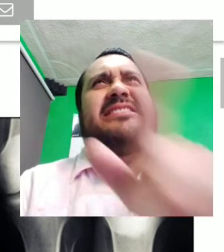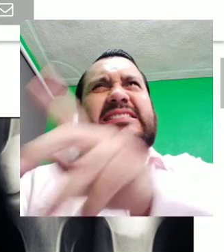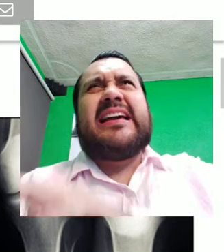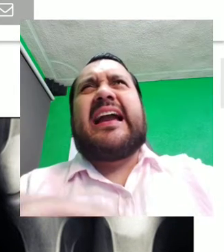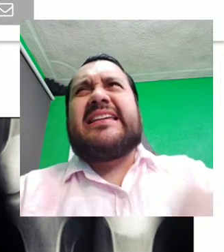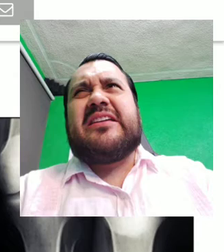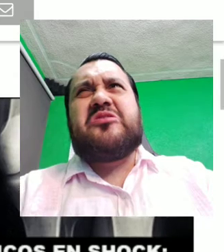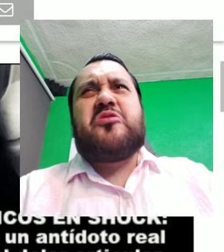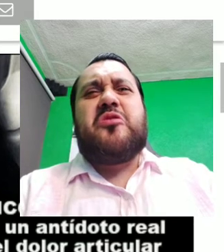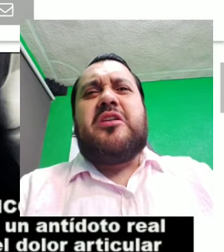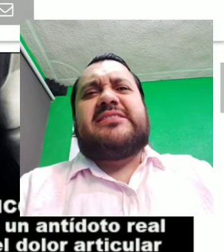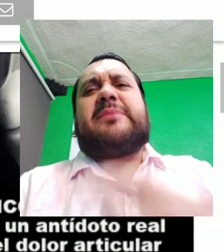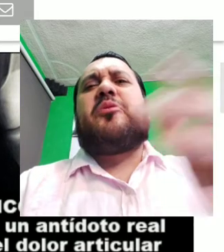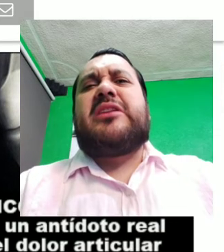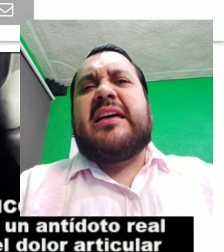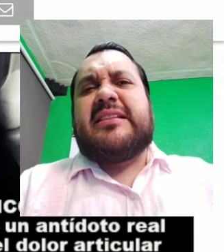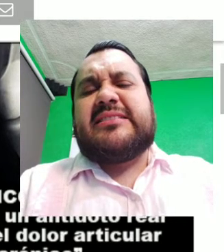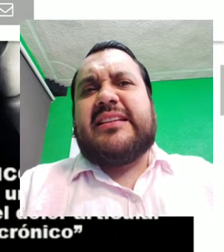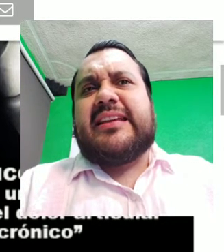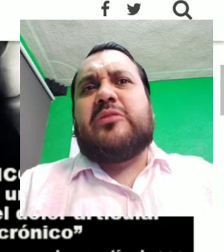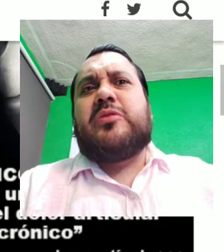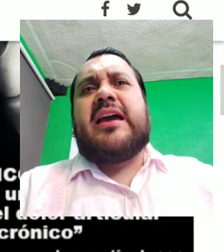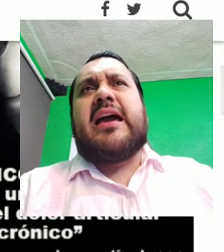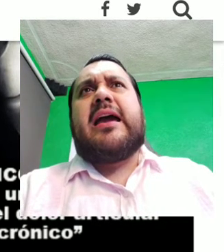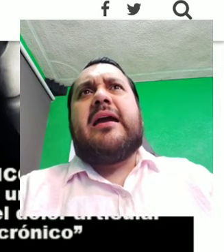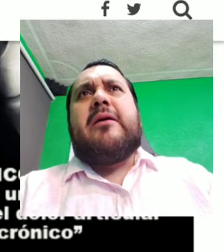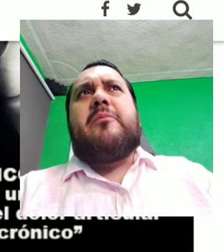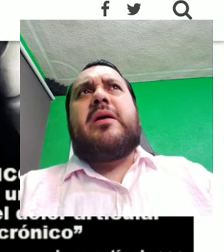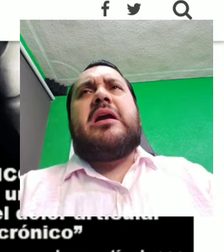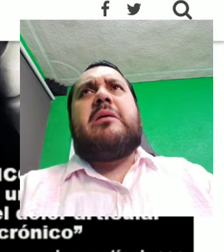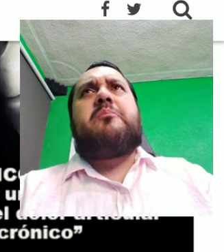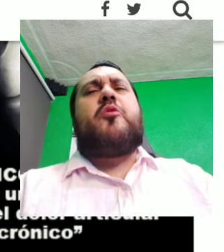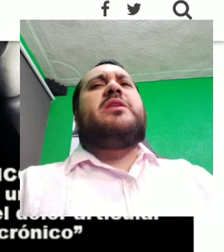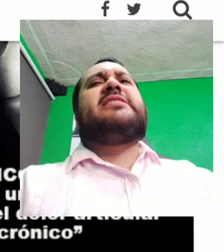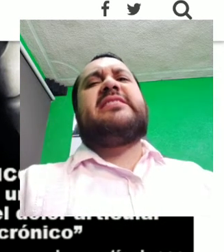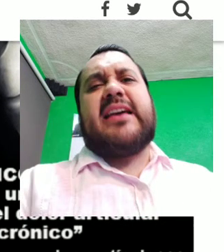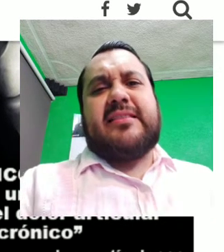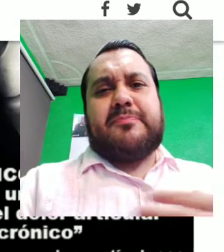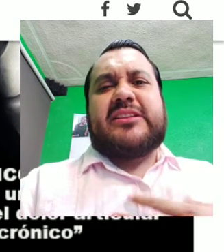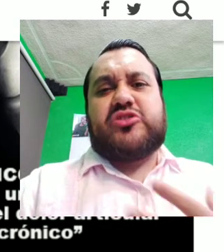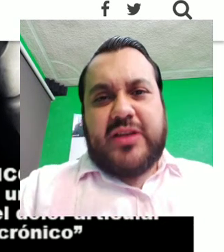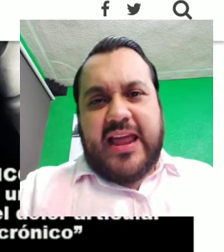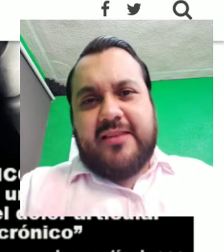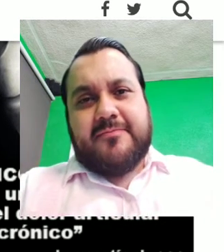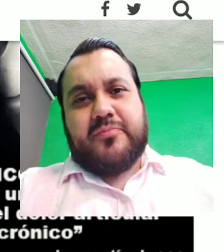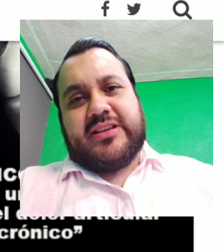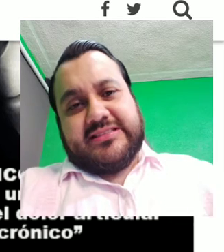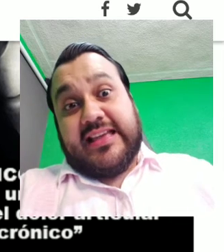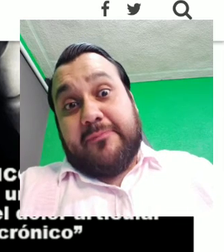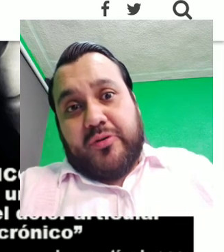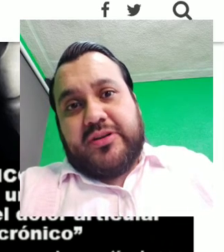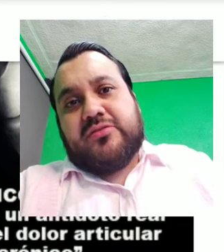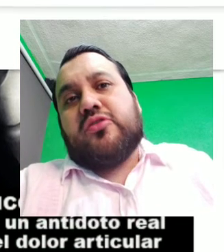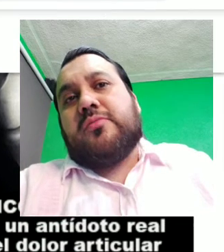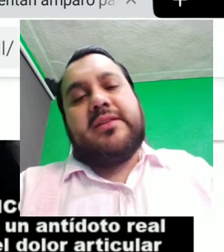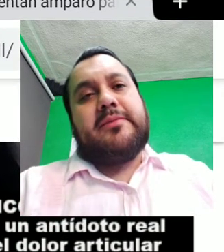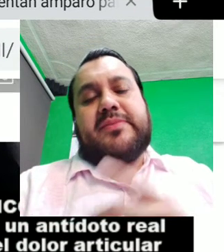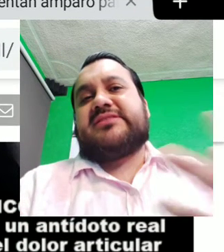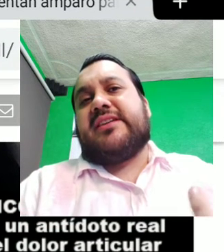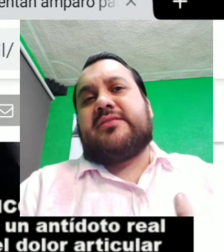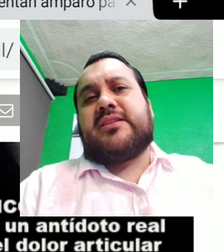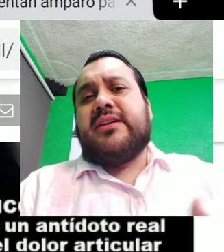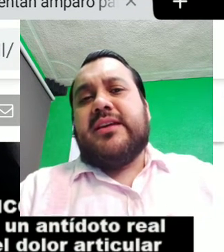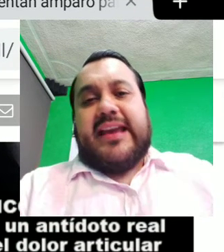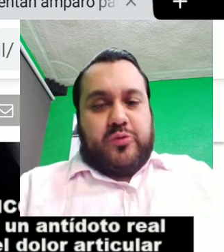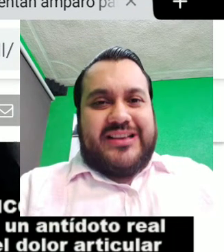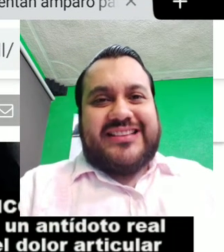ahí se se está cayendo se podría decir que en una publicidad personal porque están poniendo el nombre del